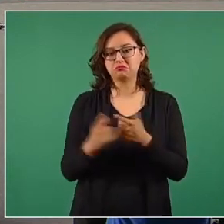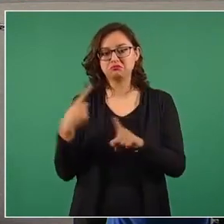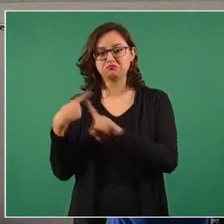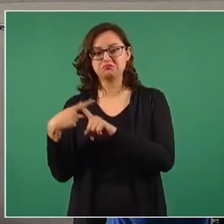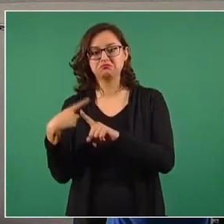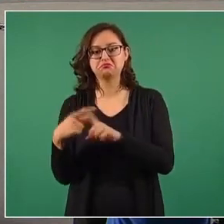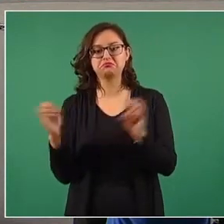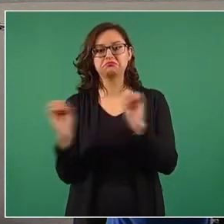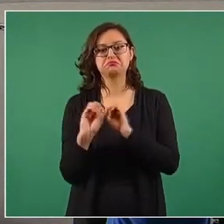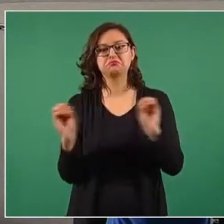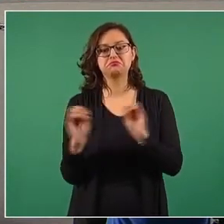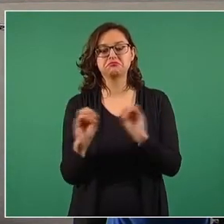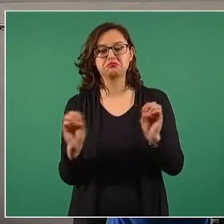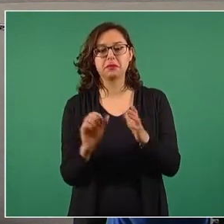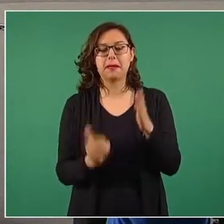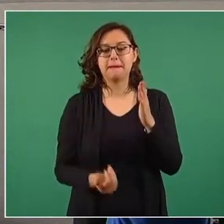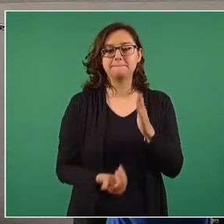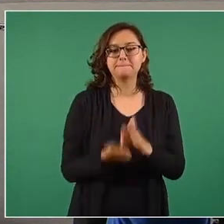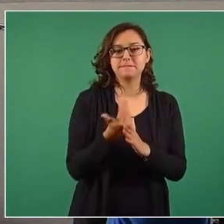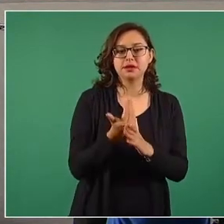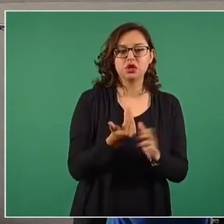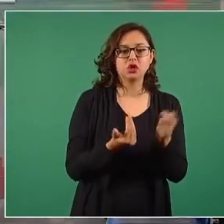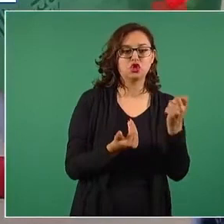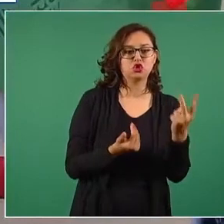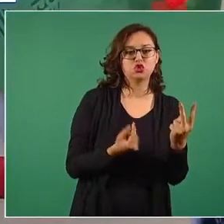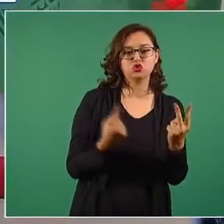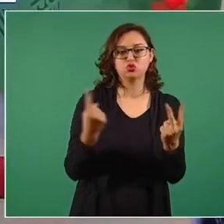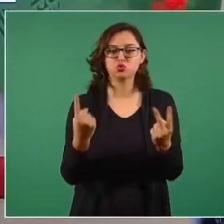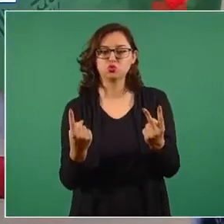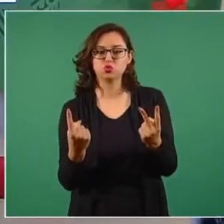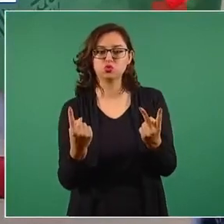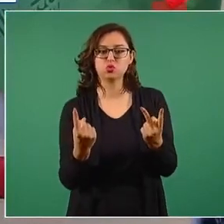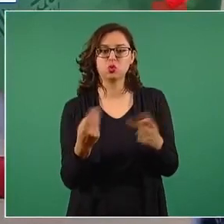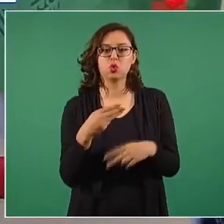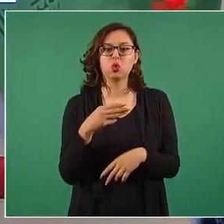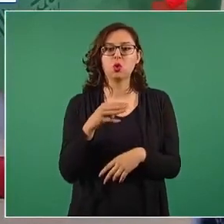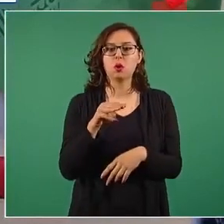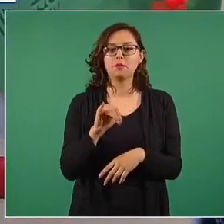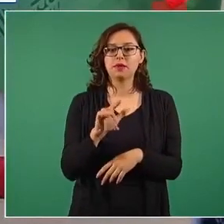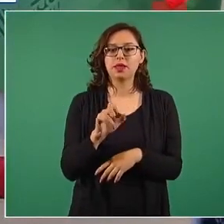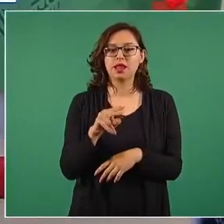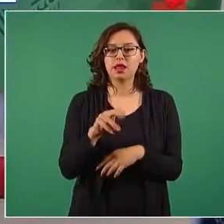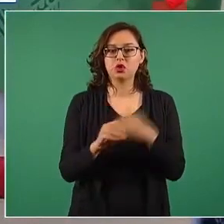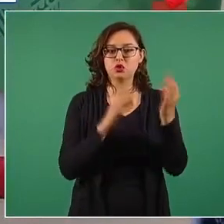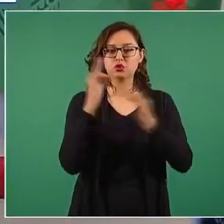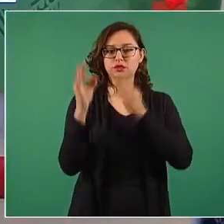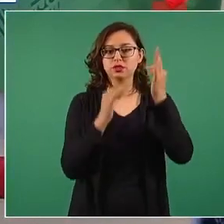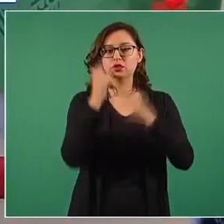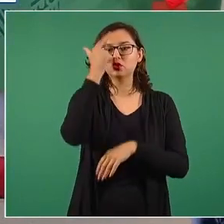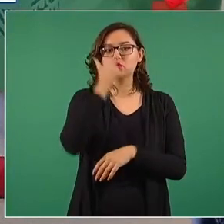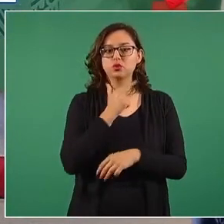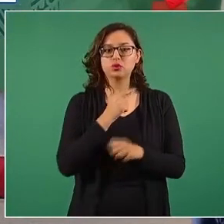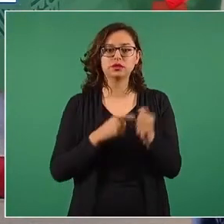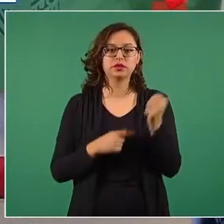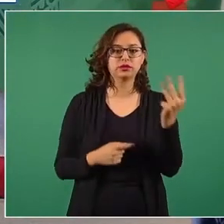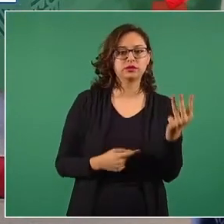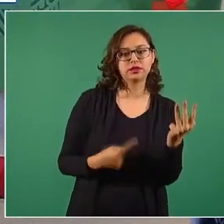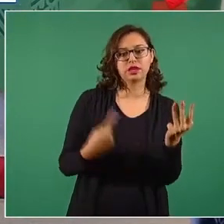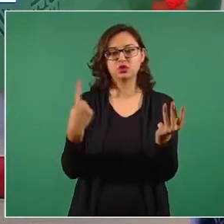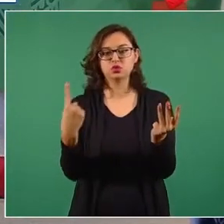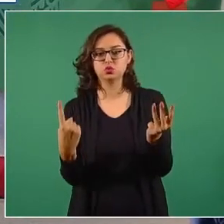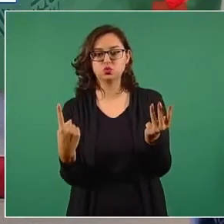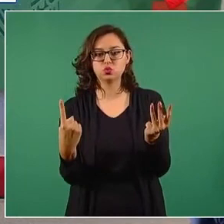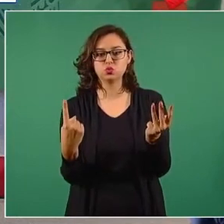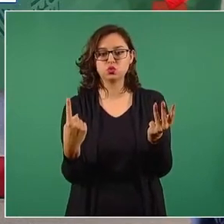Así amanece, 2-1. Milenio Noticias. De la noche. Primera,